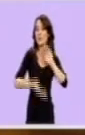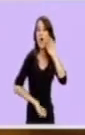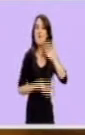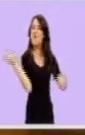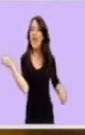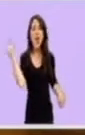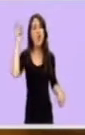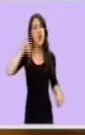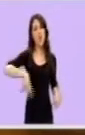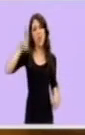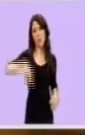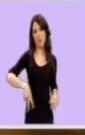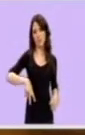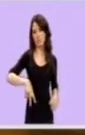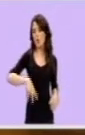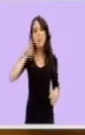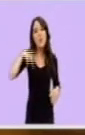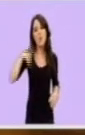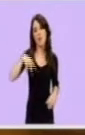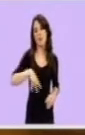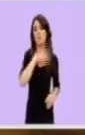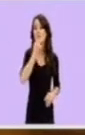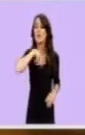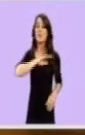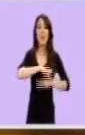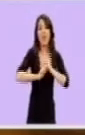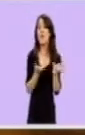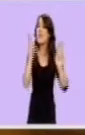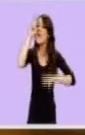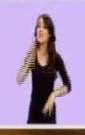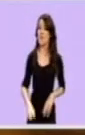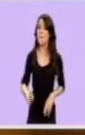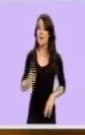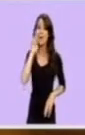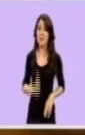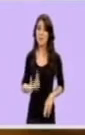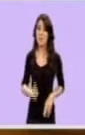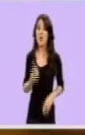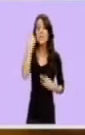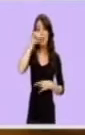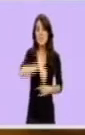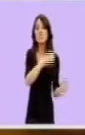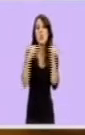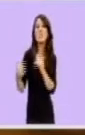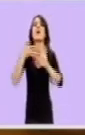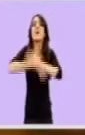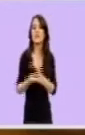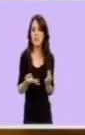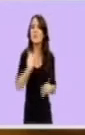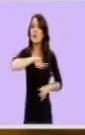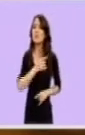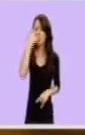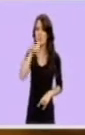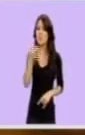tenemos mucho respeto a la democracia, sabemos lo que significan estas instituciones y lo que ha